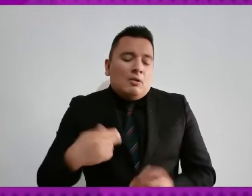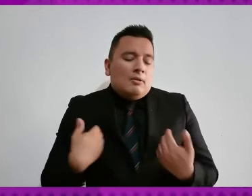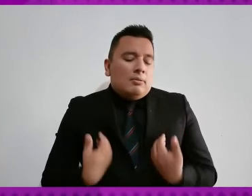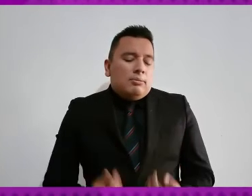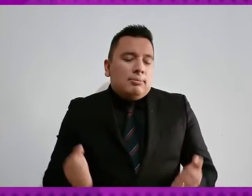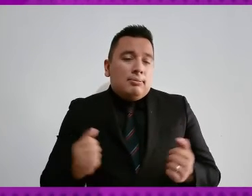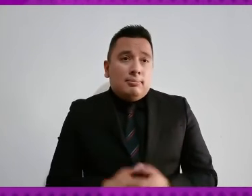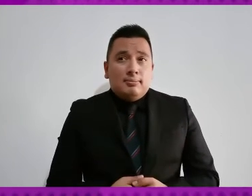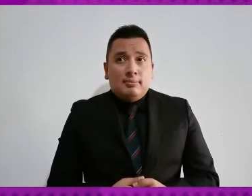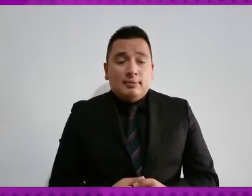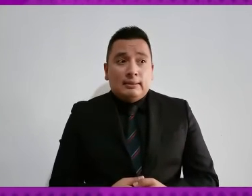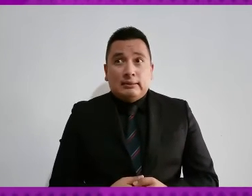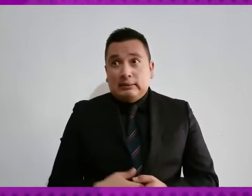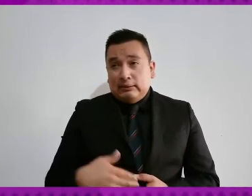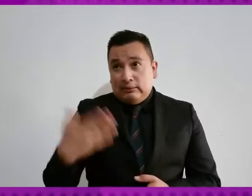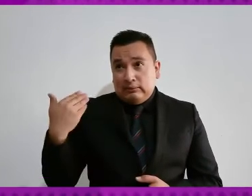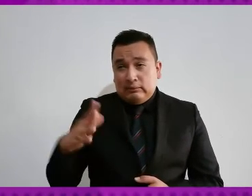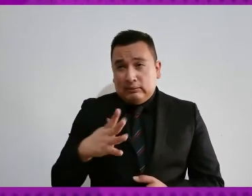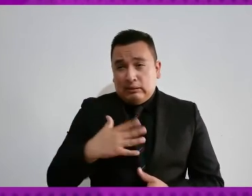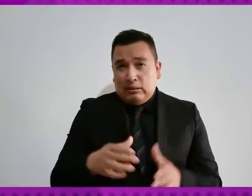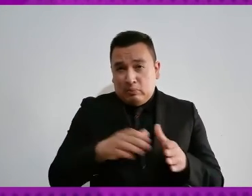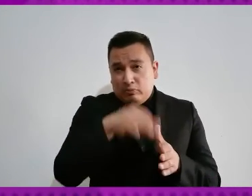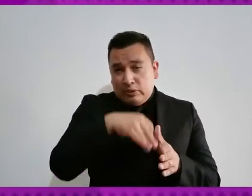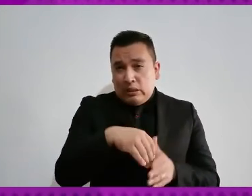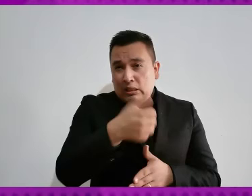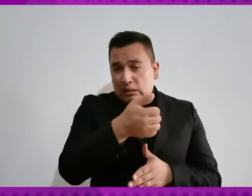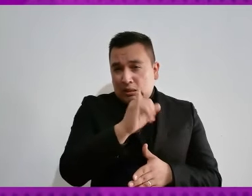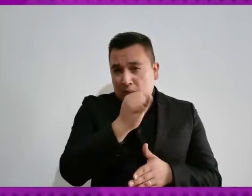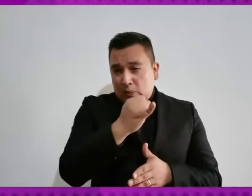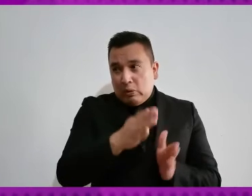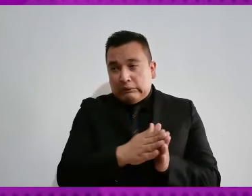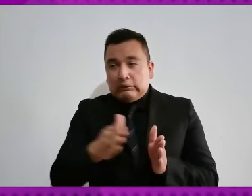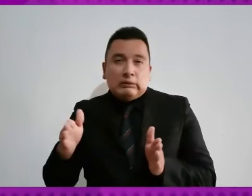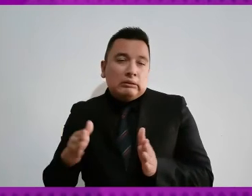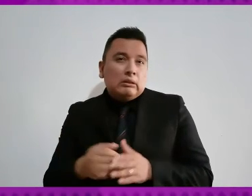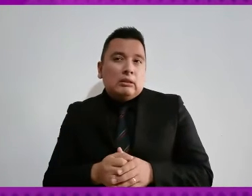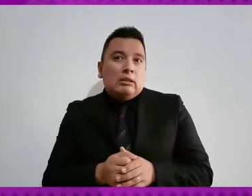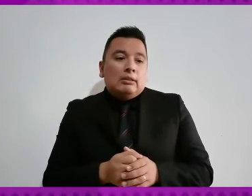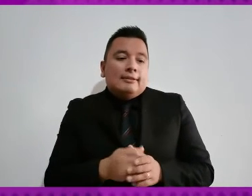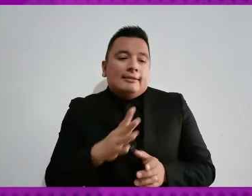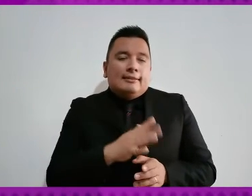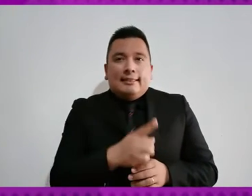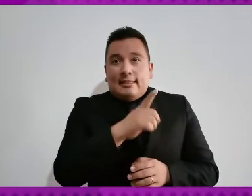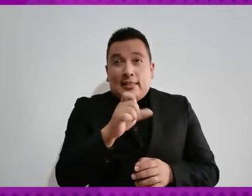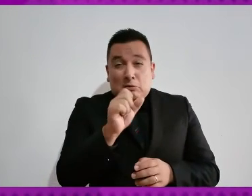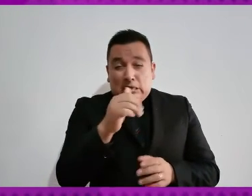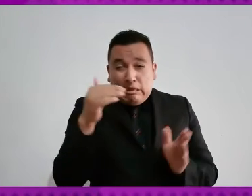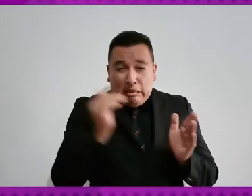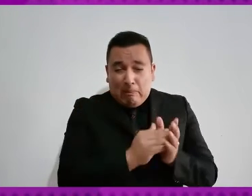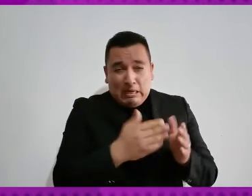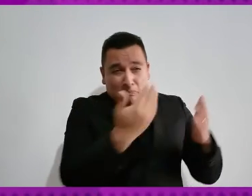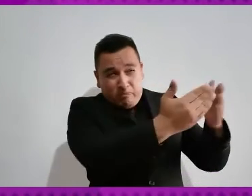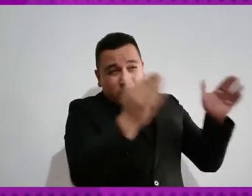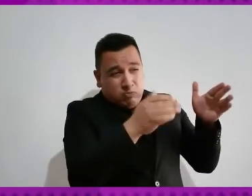conclusión. A menos de 2 meses de celebrada la jornada electoral del 6 de junio, con más de 160,000 casillas